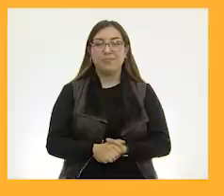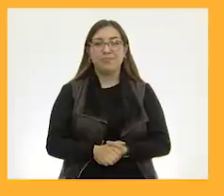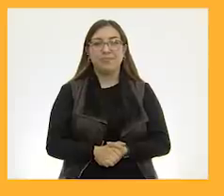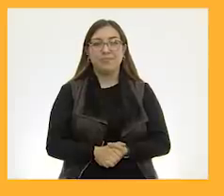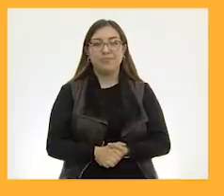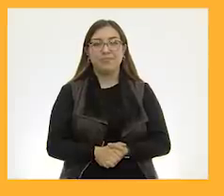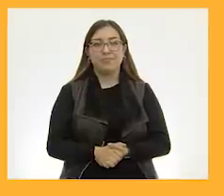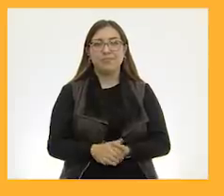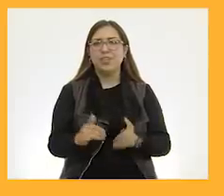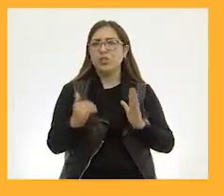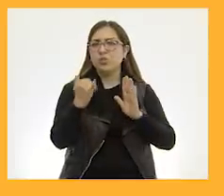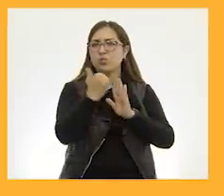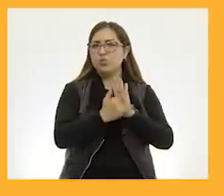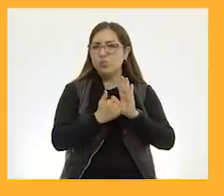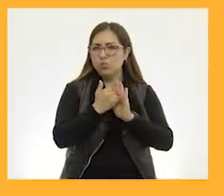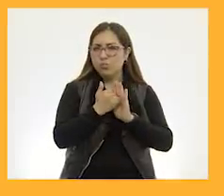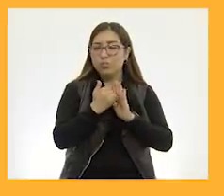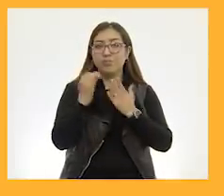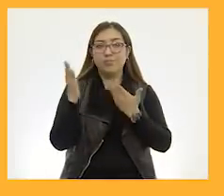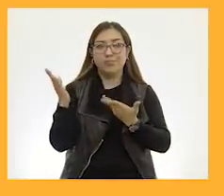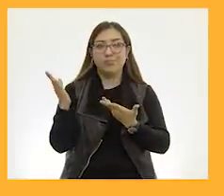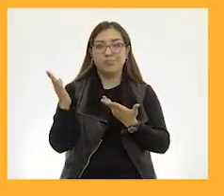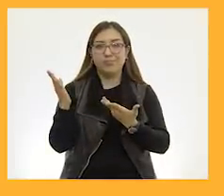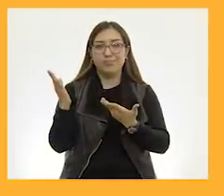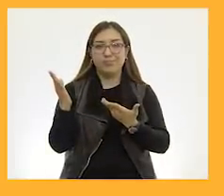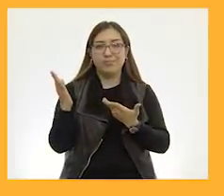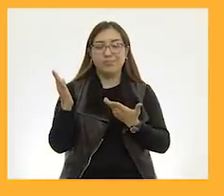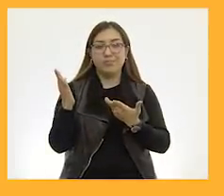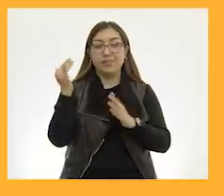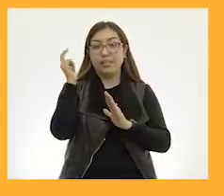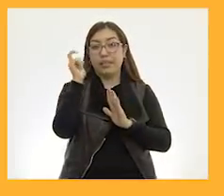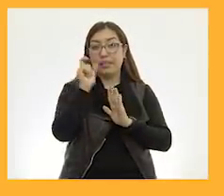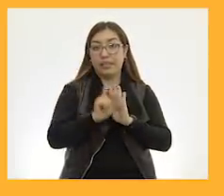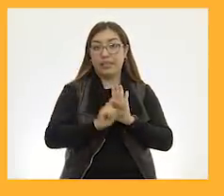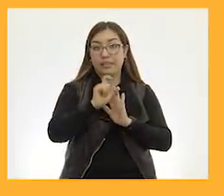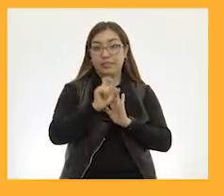@sep-mx, en YouTube canal SEP, en Instagram